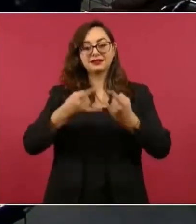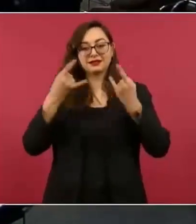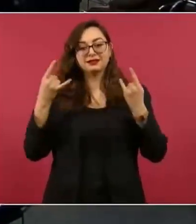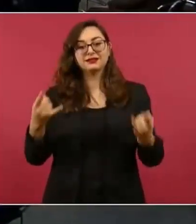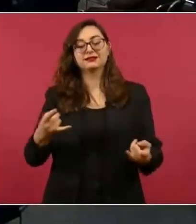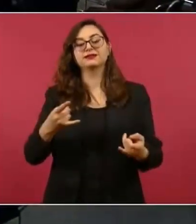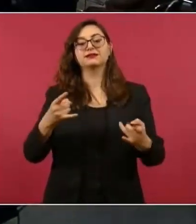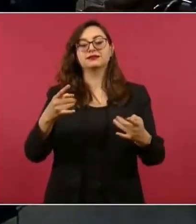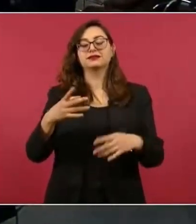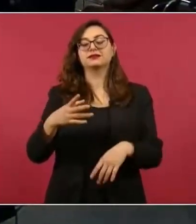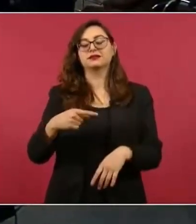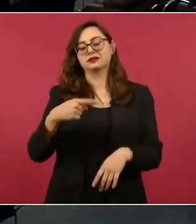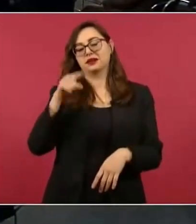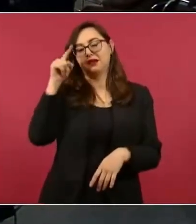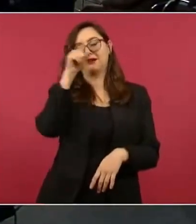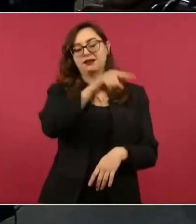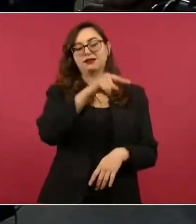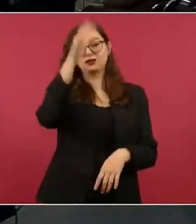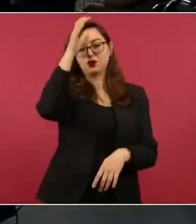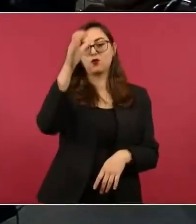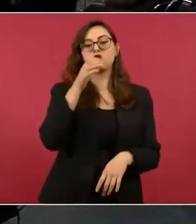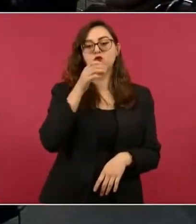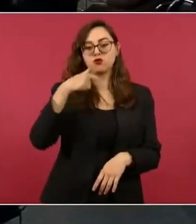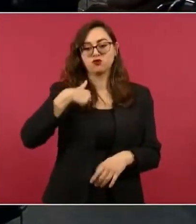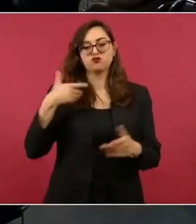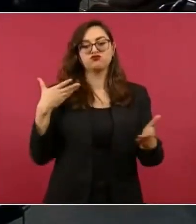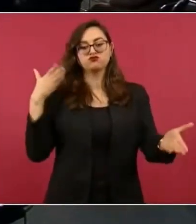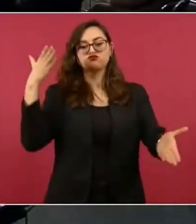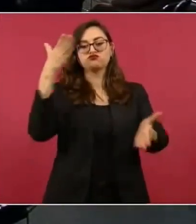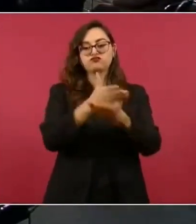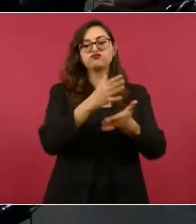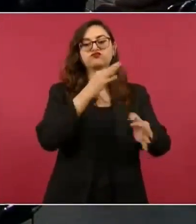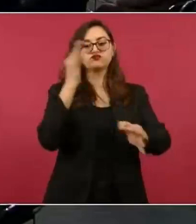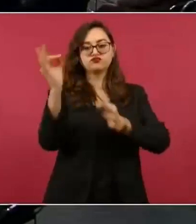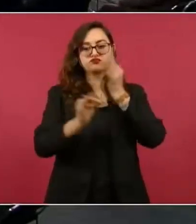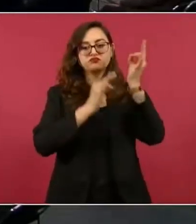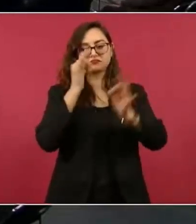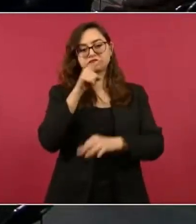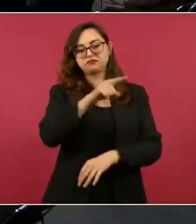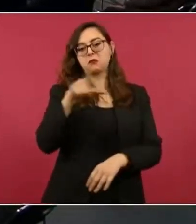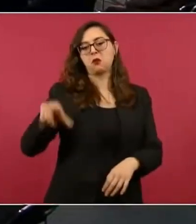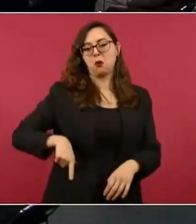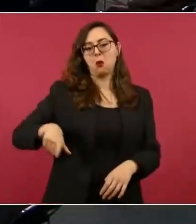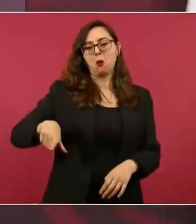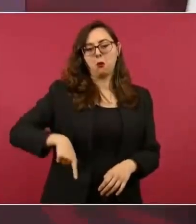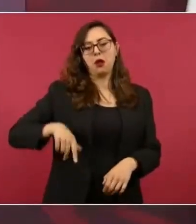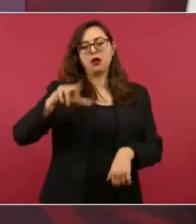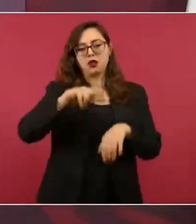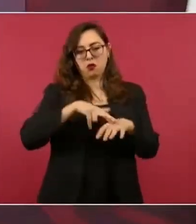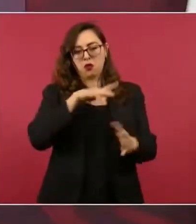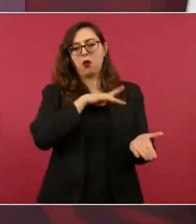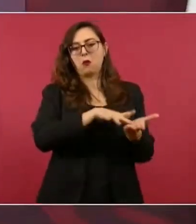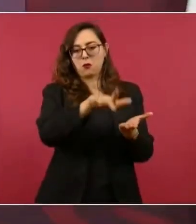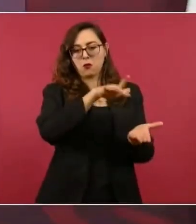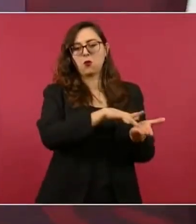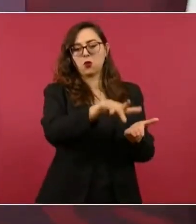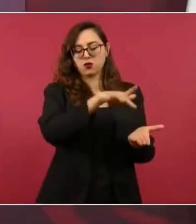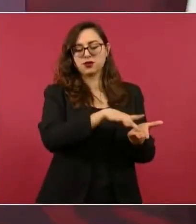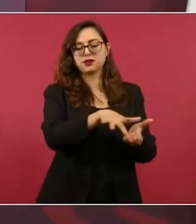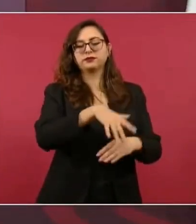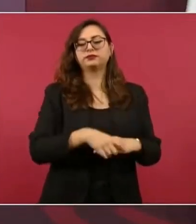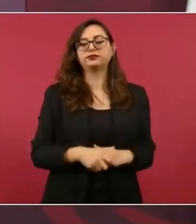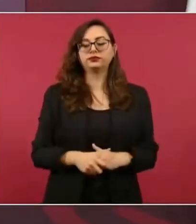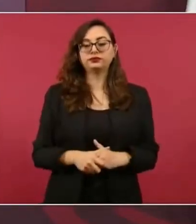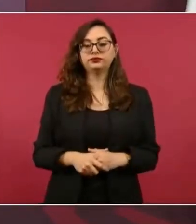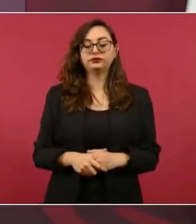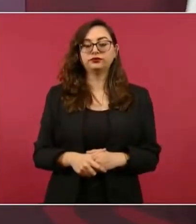estaba en campaña en Coahuila apoyando a nuestro candidato a gobernador, que ahora va a ser candidato.